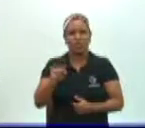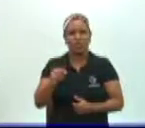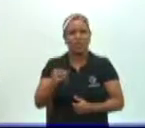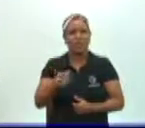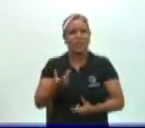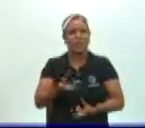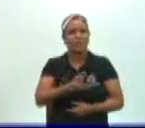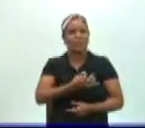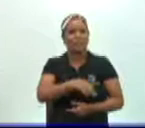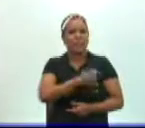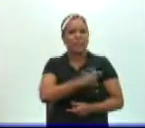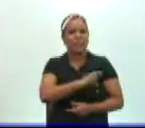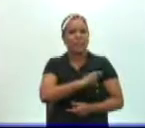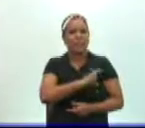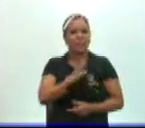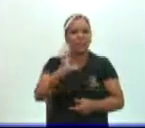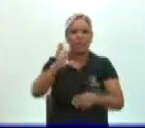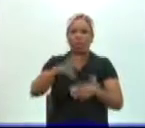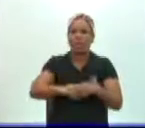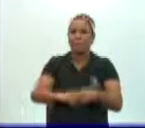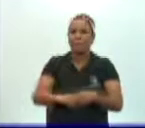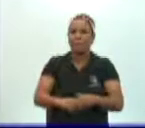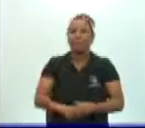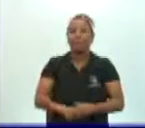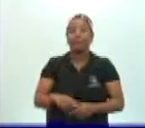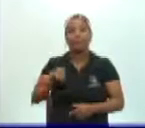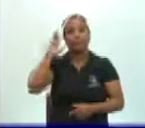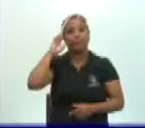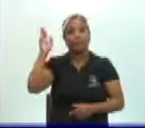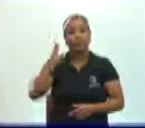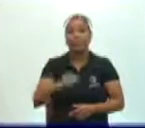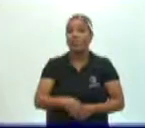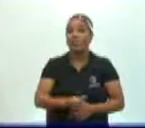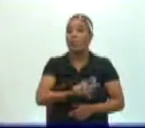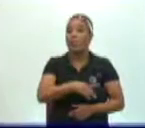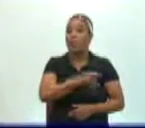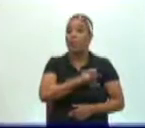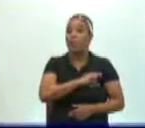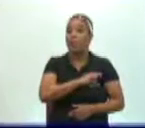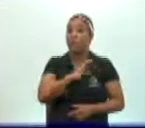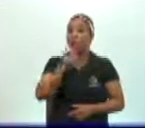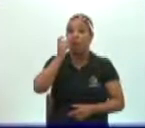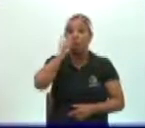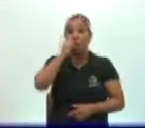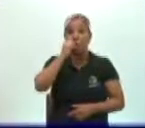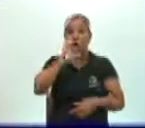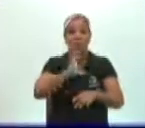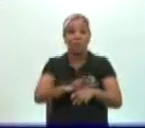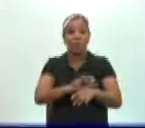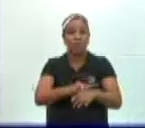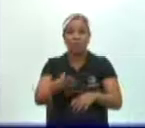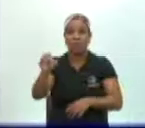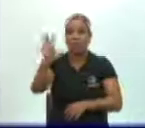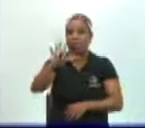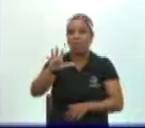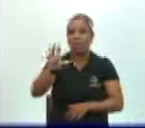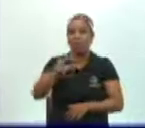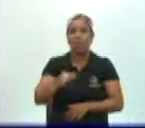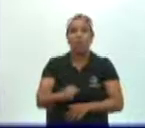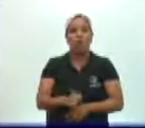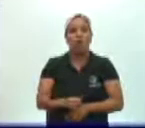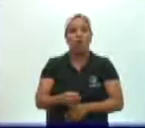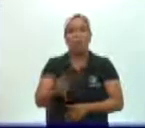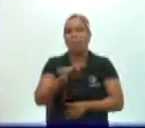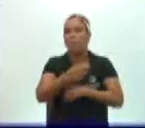presa? Recordemos, España era considerado el hombre enfermo de Europa. Era un país con muy poco